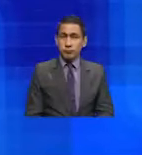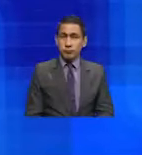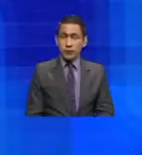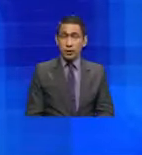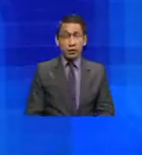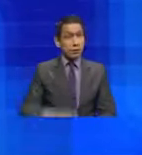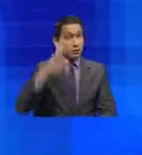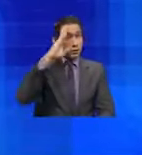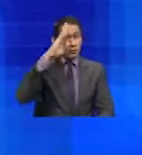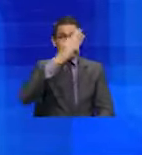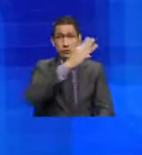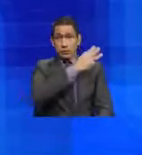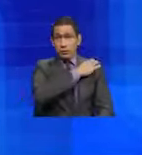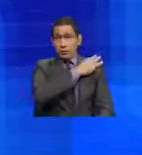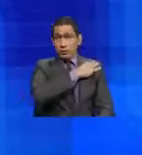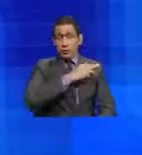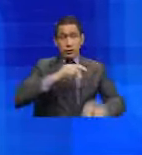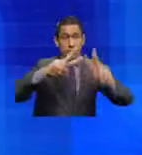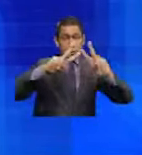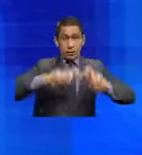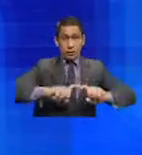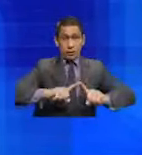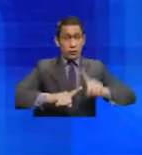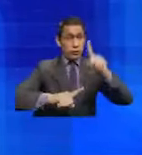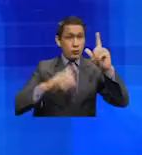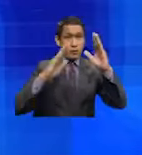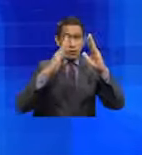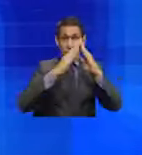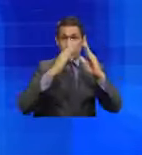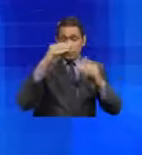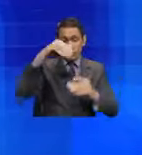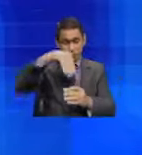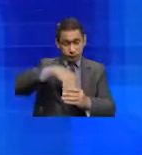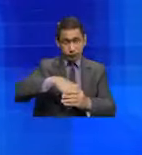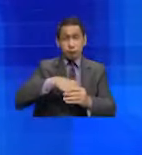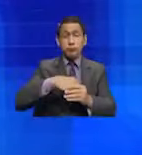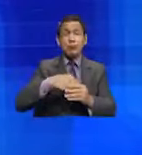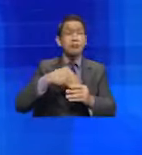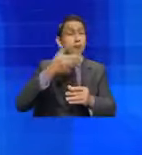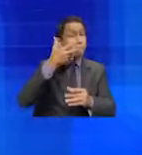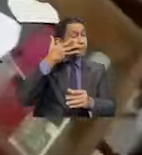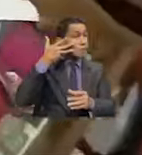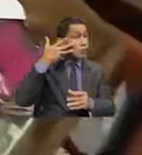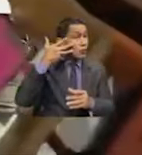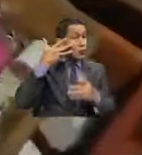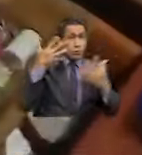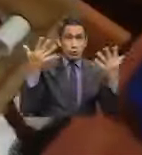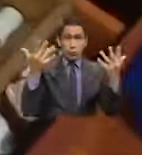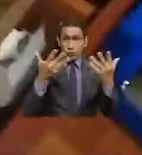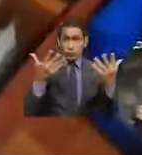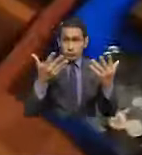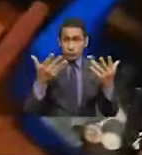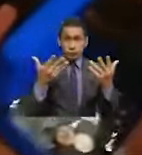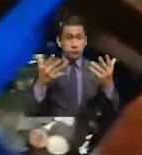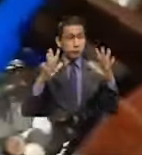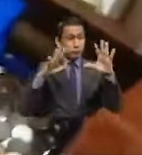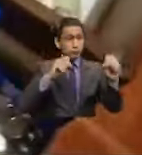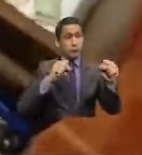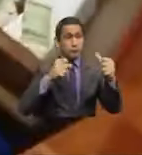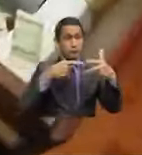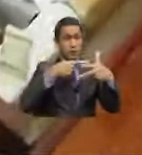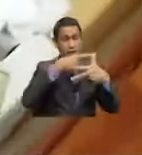Y las Fuerzas Armadas allanaron una vivienda en Lago Agrio, en la provincia de Sucumbíos, donde se detuvo a 3